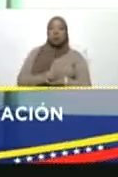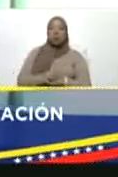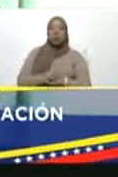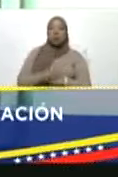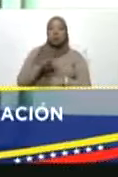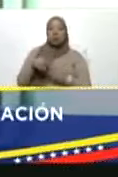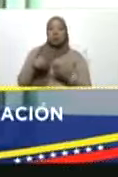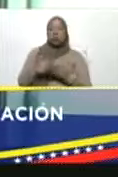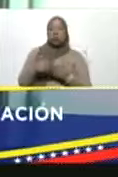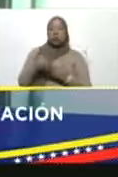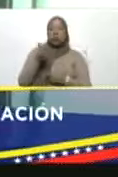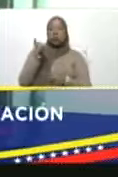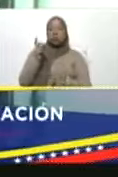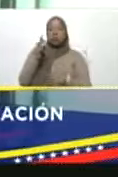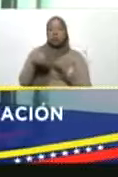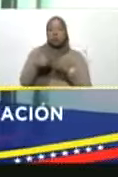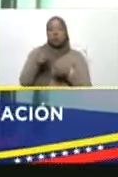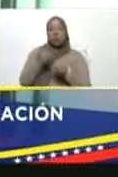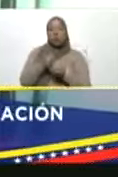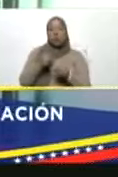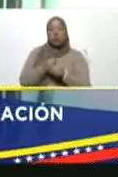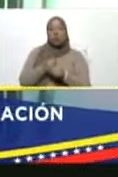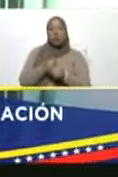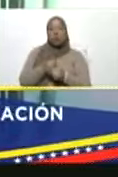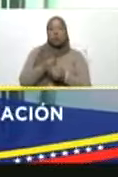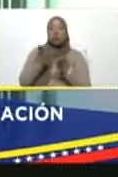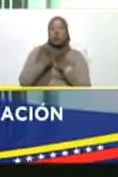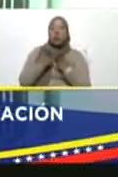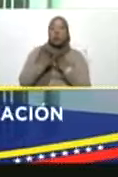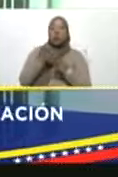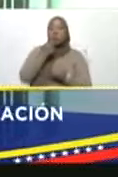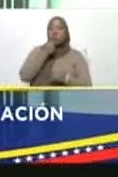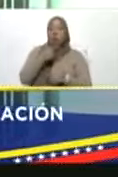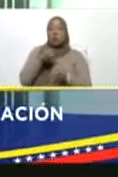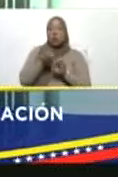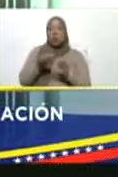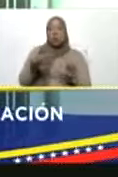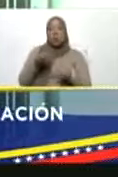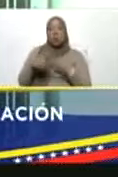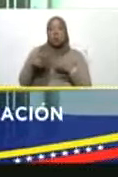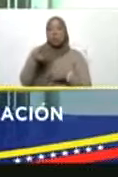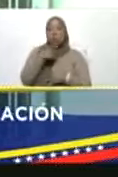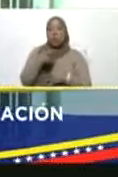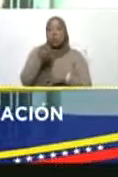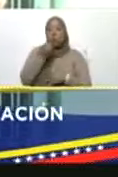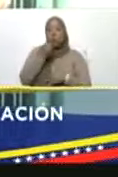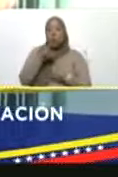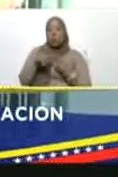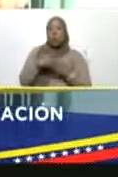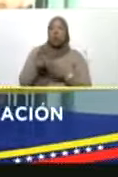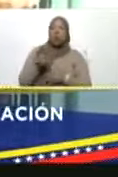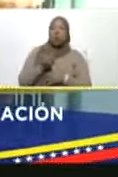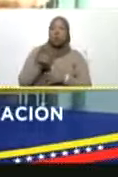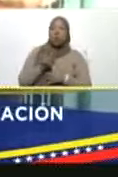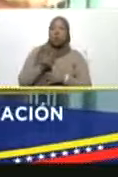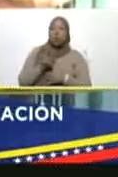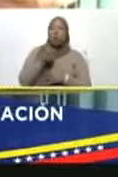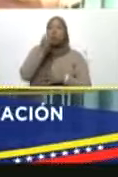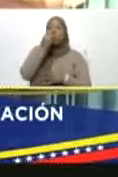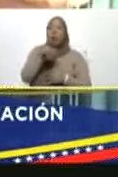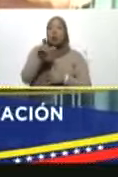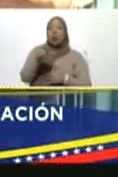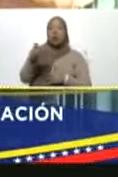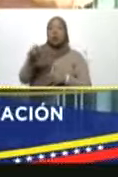aquí estamos, tratando de trabajar para tener una calidad educativa, porque eso es lo que buscamos a nivel nacional, una